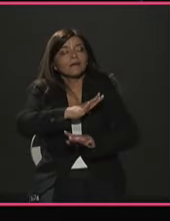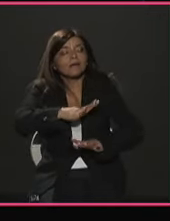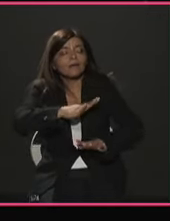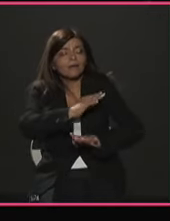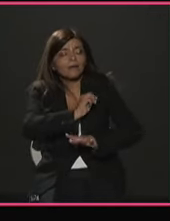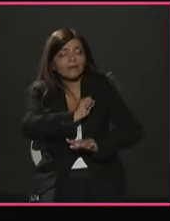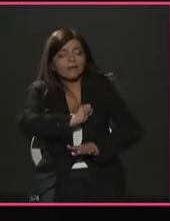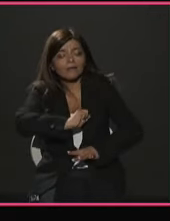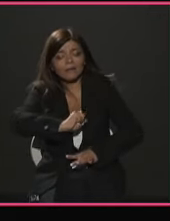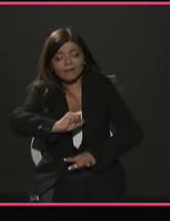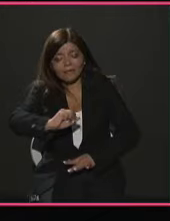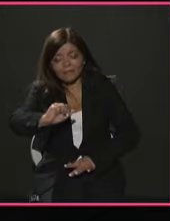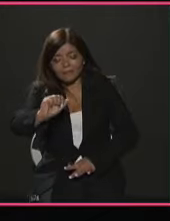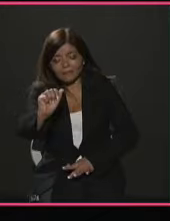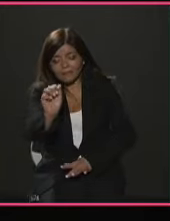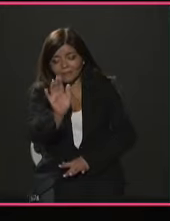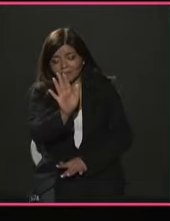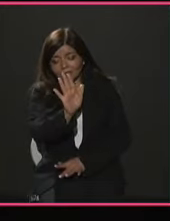to